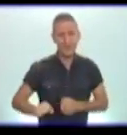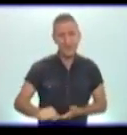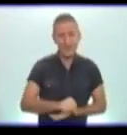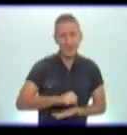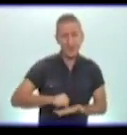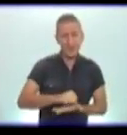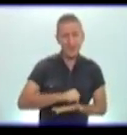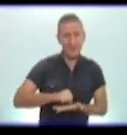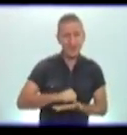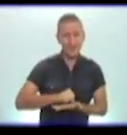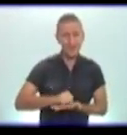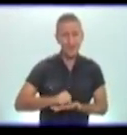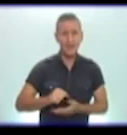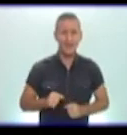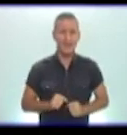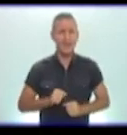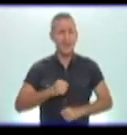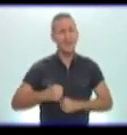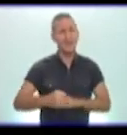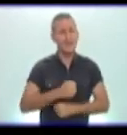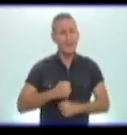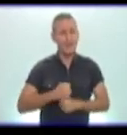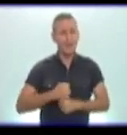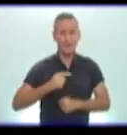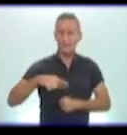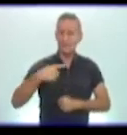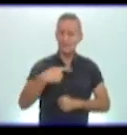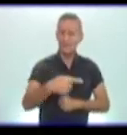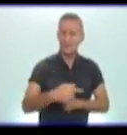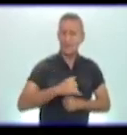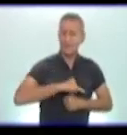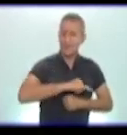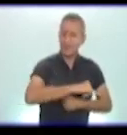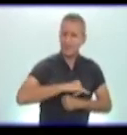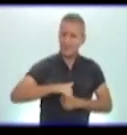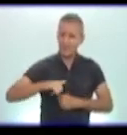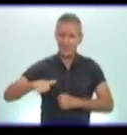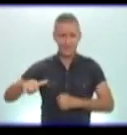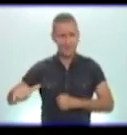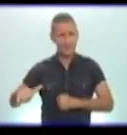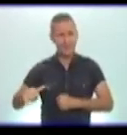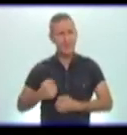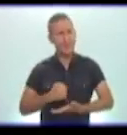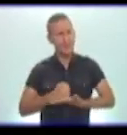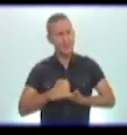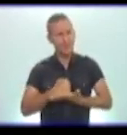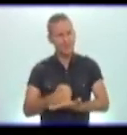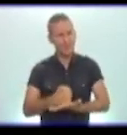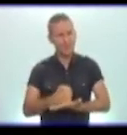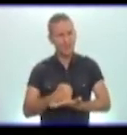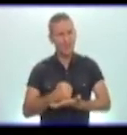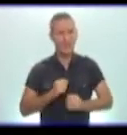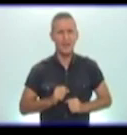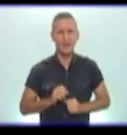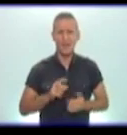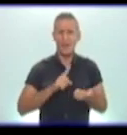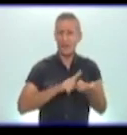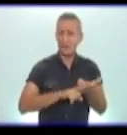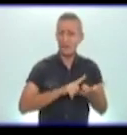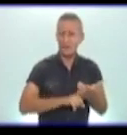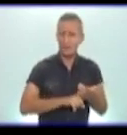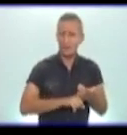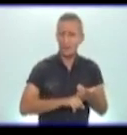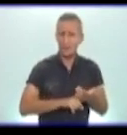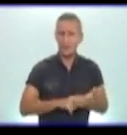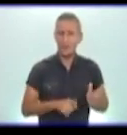con frecuencia con hipoclorito de sodio y mantener la distancia. Por lo que debemos colaborar con nuestros padres en el ahorro energético,